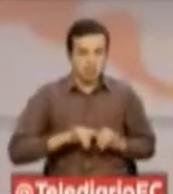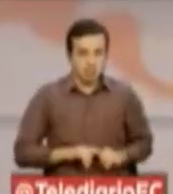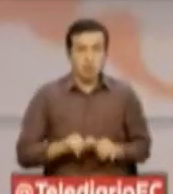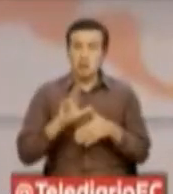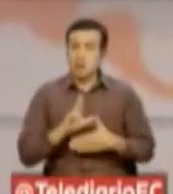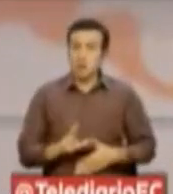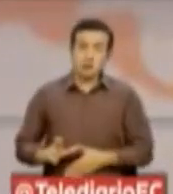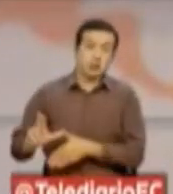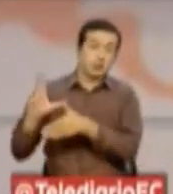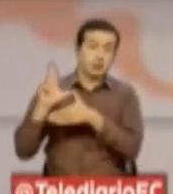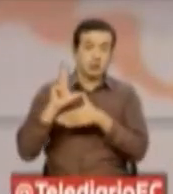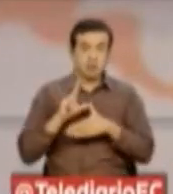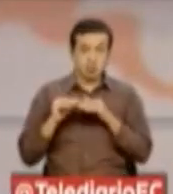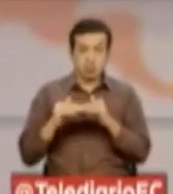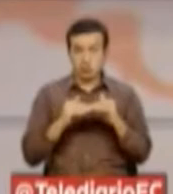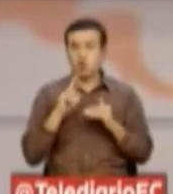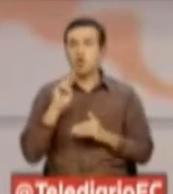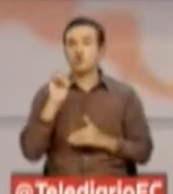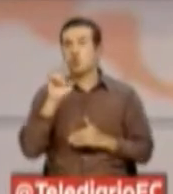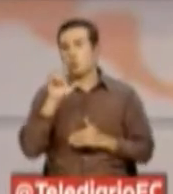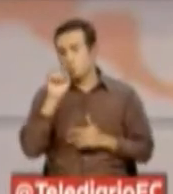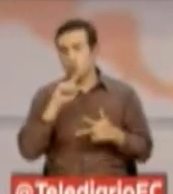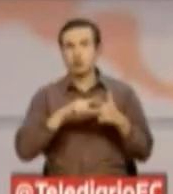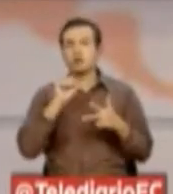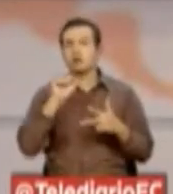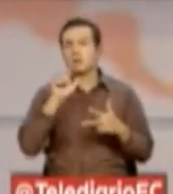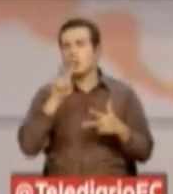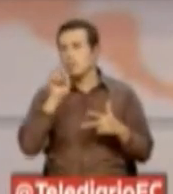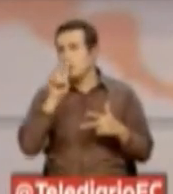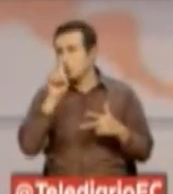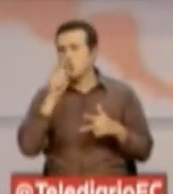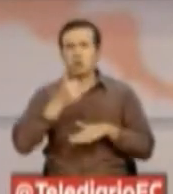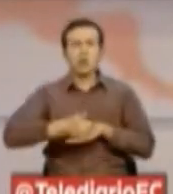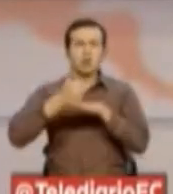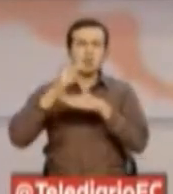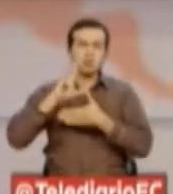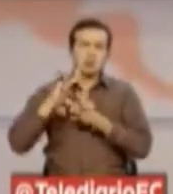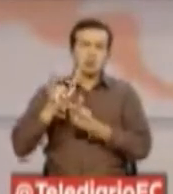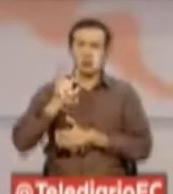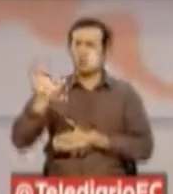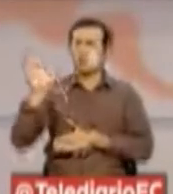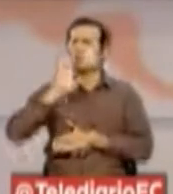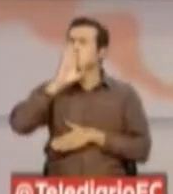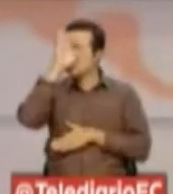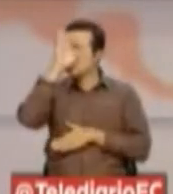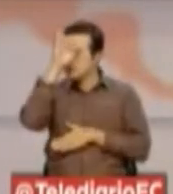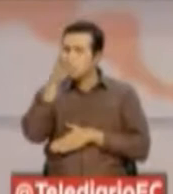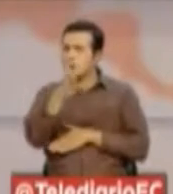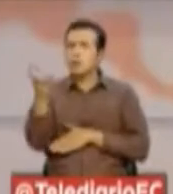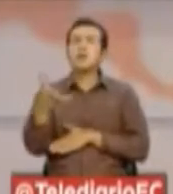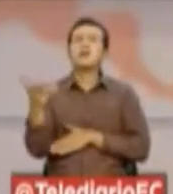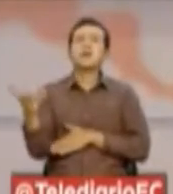latina- rómulo betancourt salvador alguien de los grandes latinoamericanos han estado siempre por la línea de